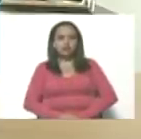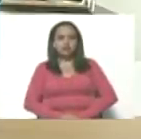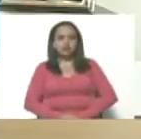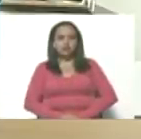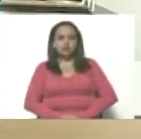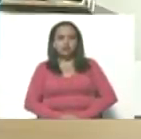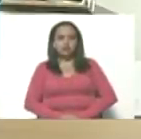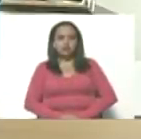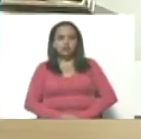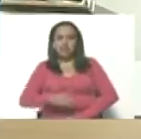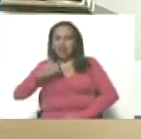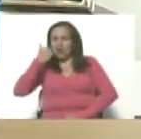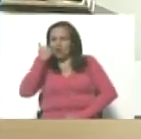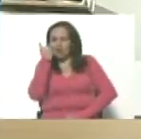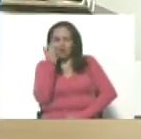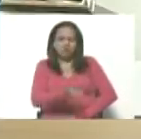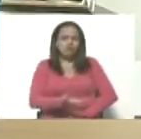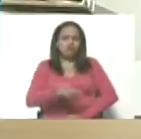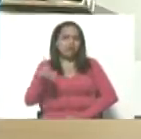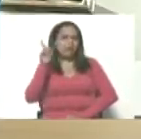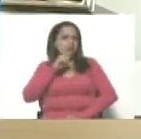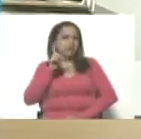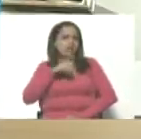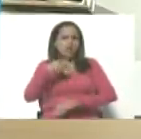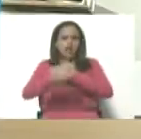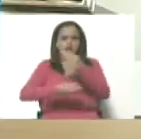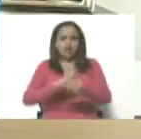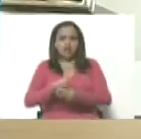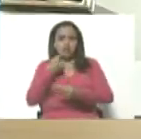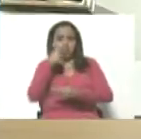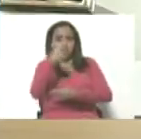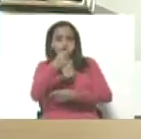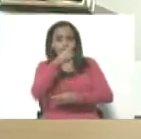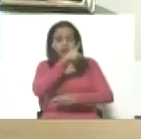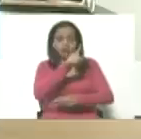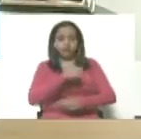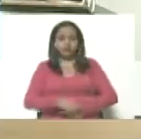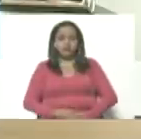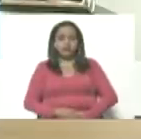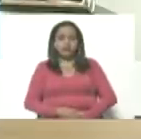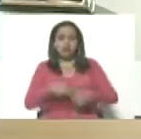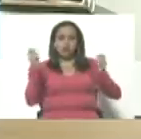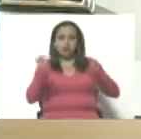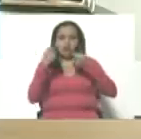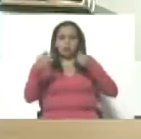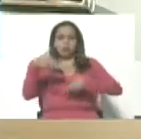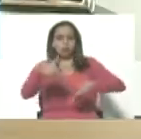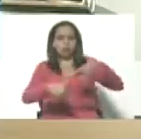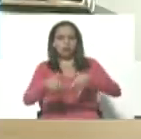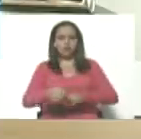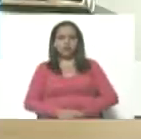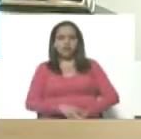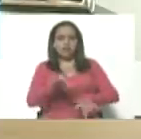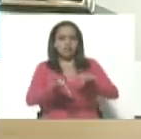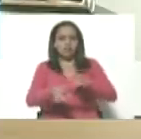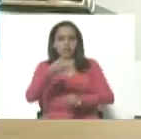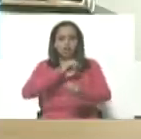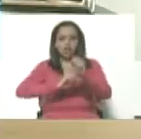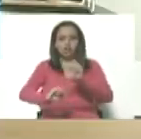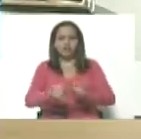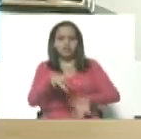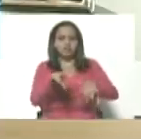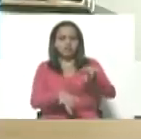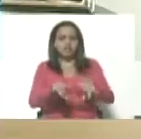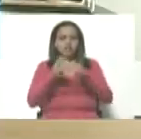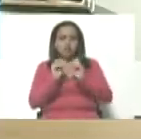las asquerosidades que dijeron en campaña electoral ahí el secretario de Defensa, el